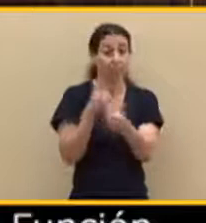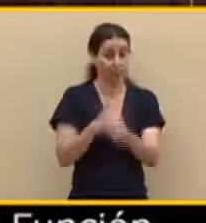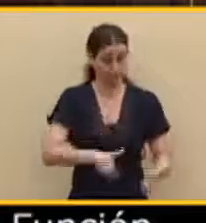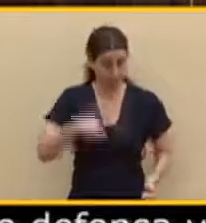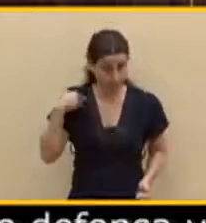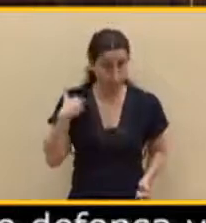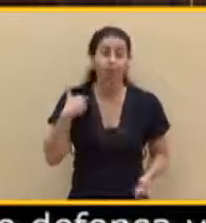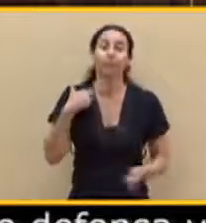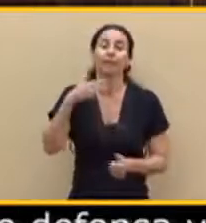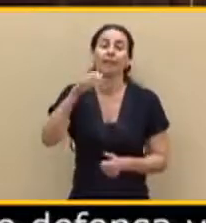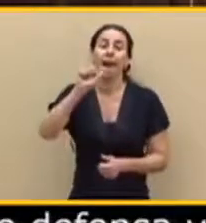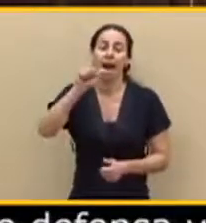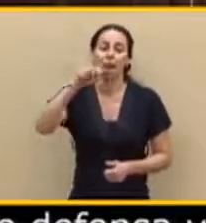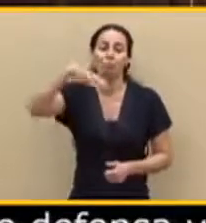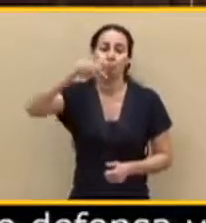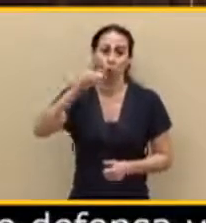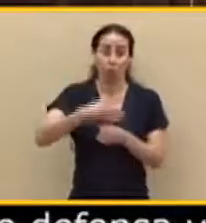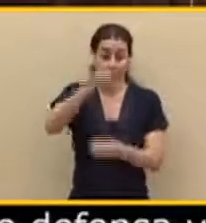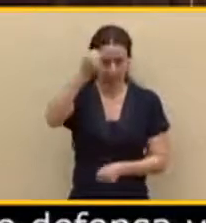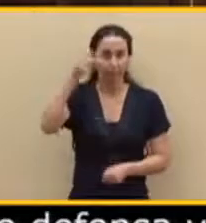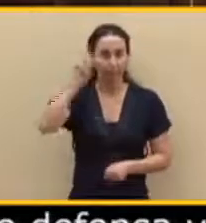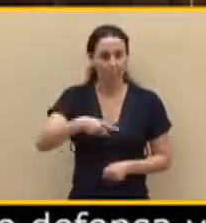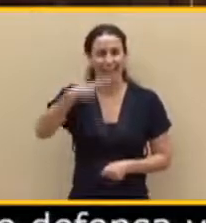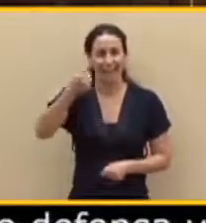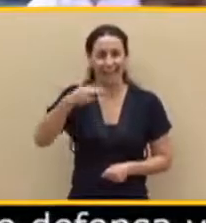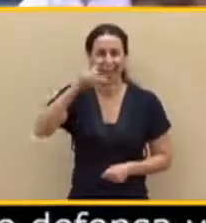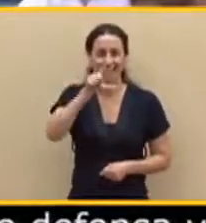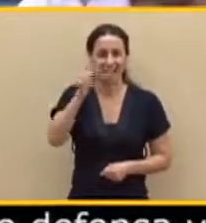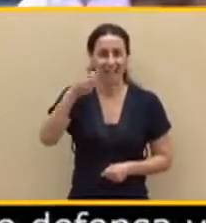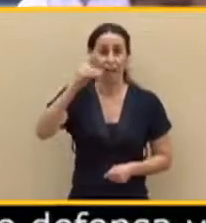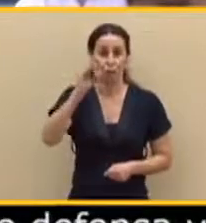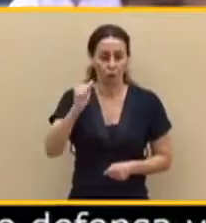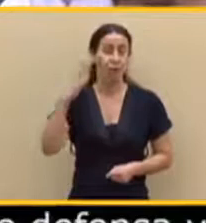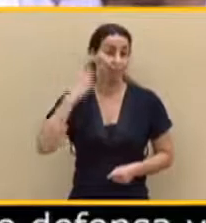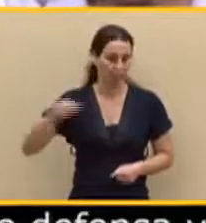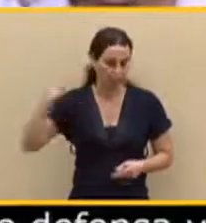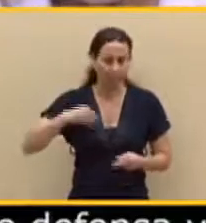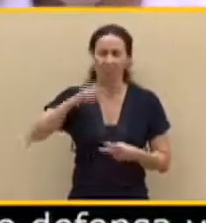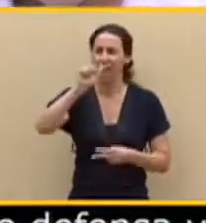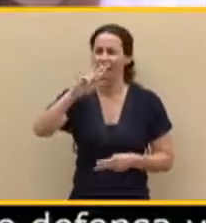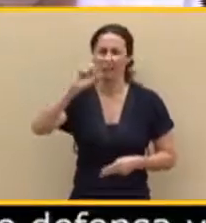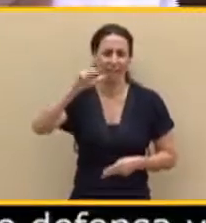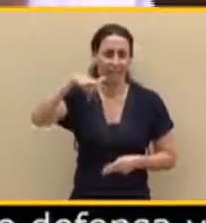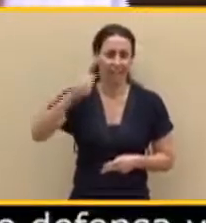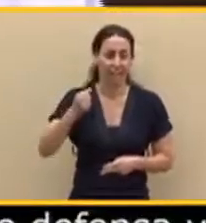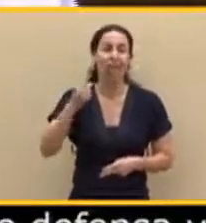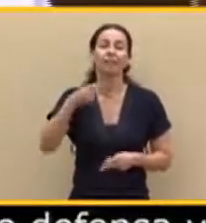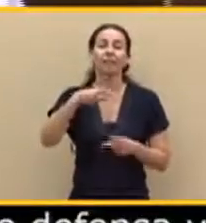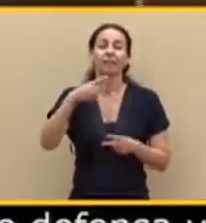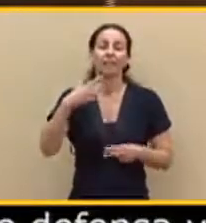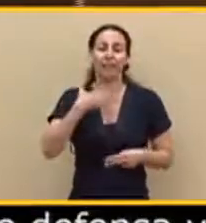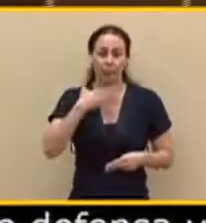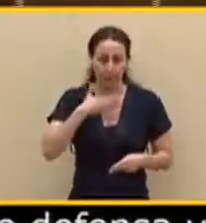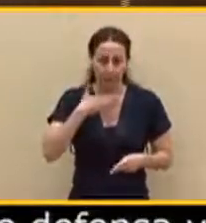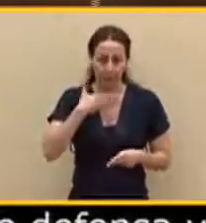Botella, Francisco Camps, Alberto Ruiz Gallardón, Ana Mato, Esperanza Aguirre, Javier Arenas, Rita Barberá, Federico Trillo, Alfonso